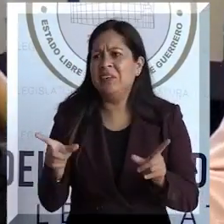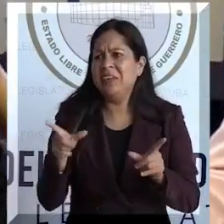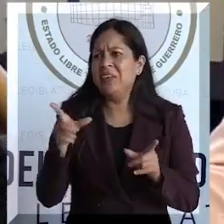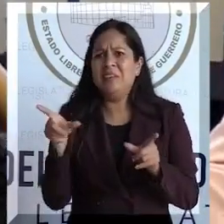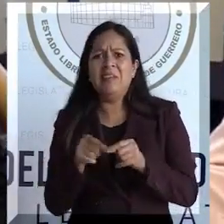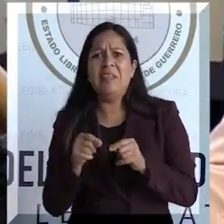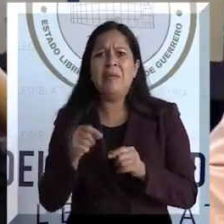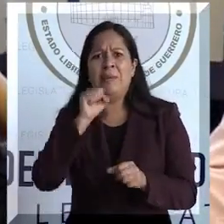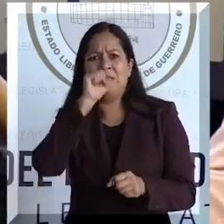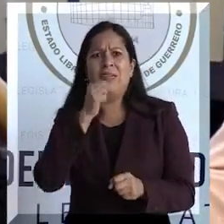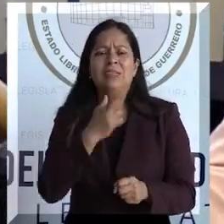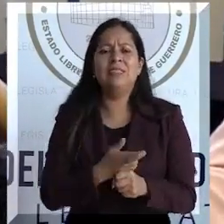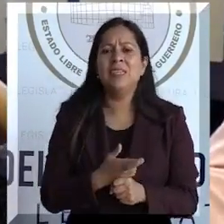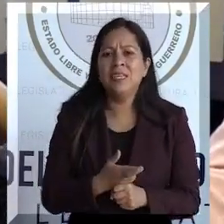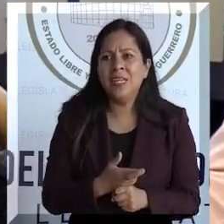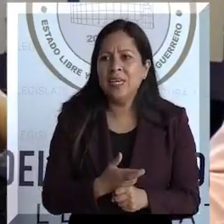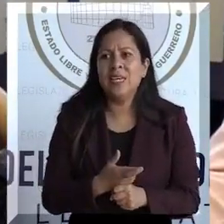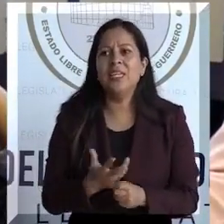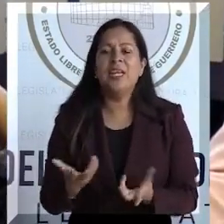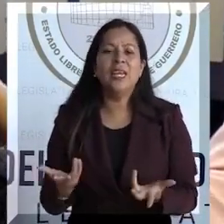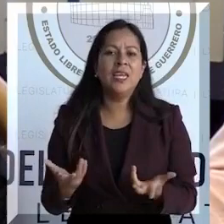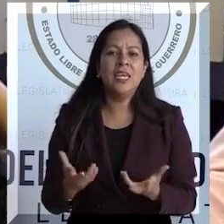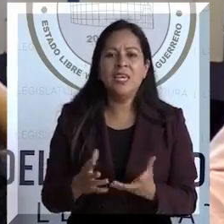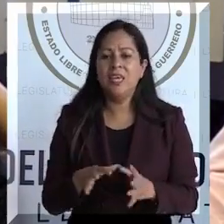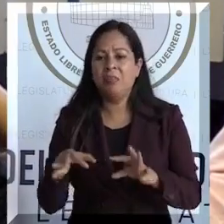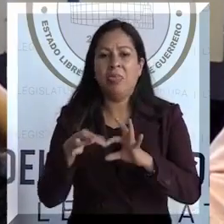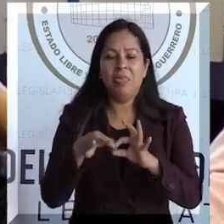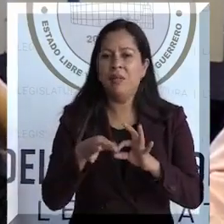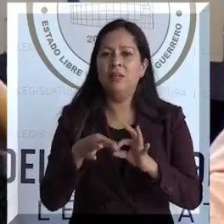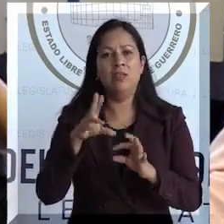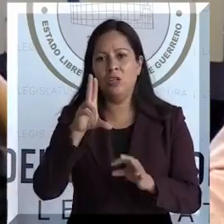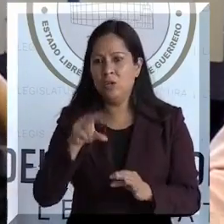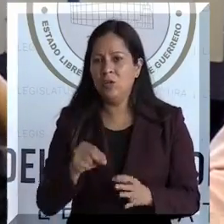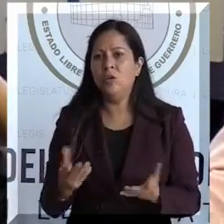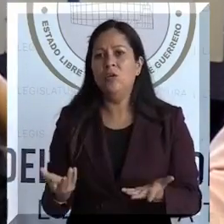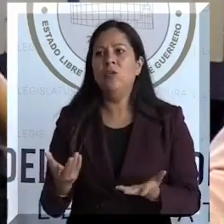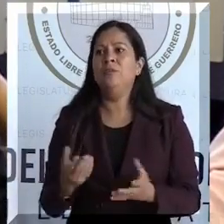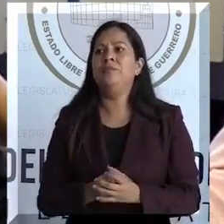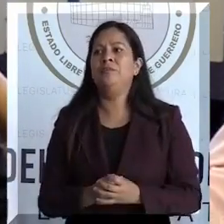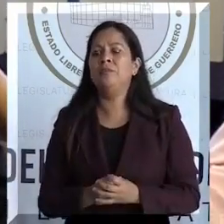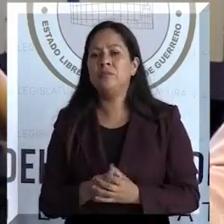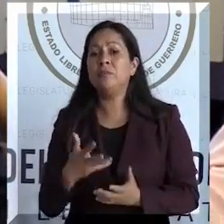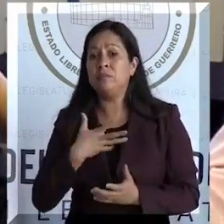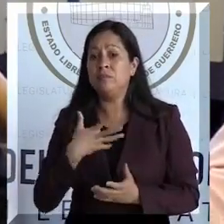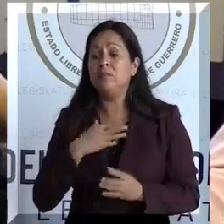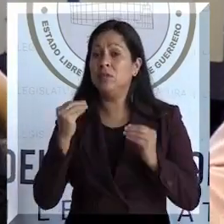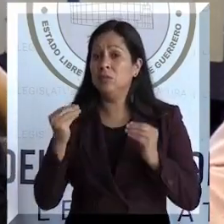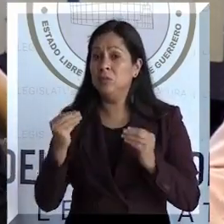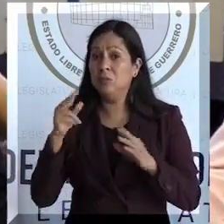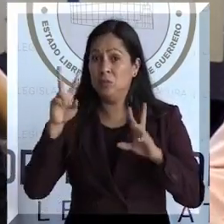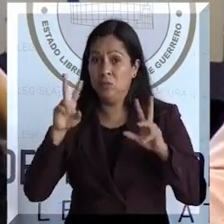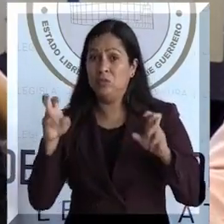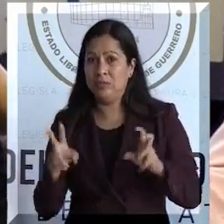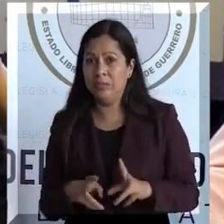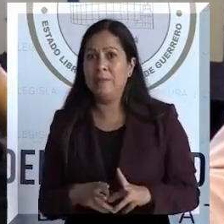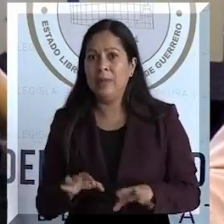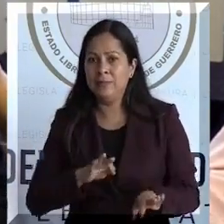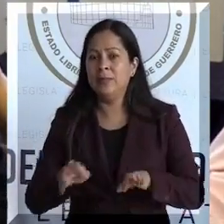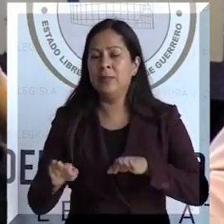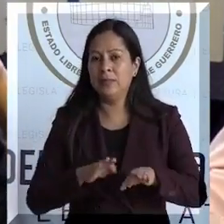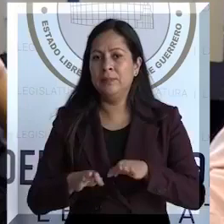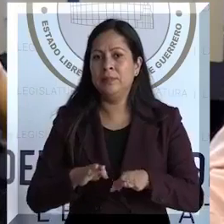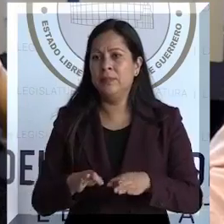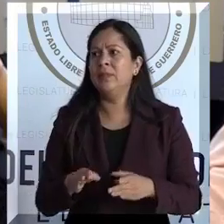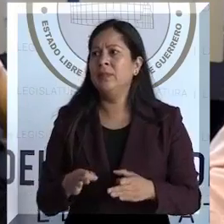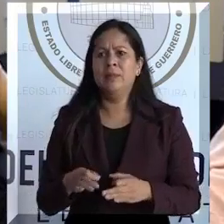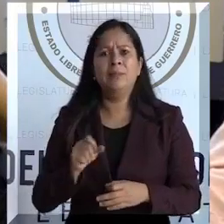otras secretarías están involucradas, se involucra la Secretaría de Asuntos Indígenas porque tenemos muchos migrantes de la montaña. Uh-huh. Entonces